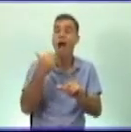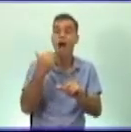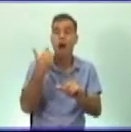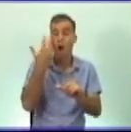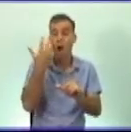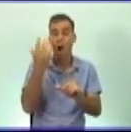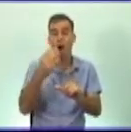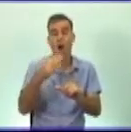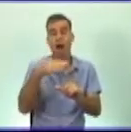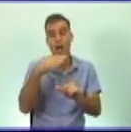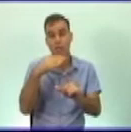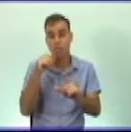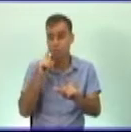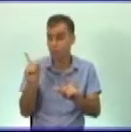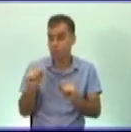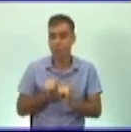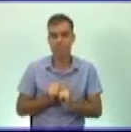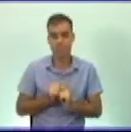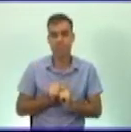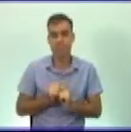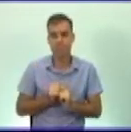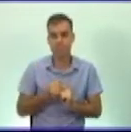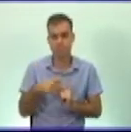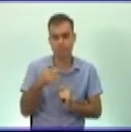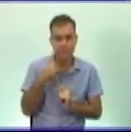lo pusimos con otro color, ¿verdad?